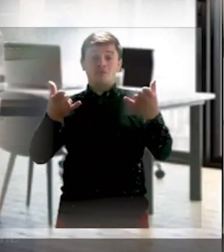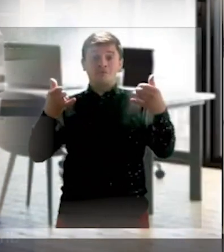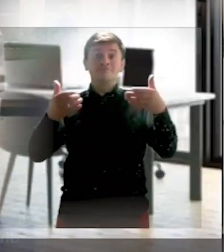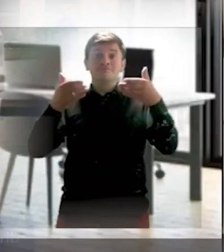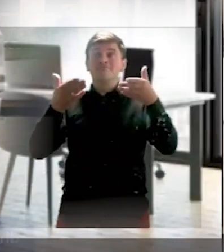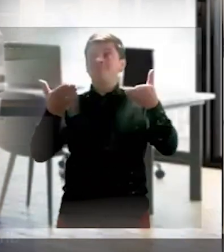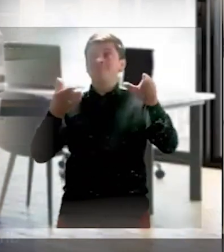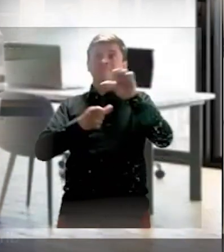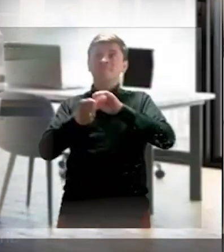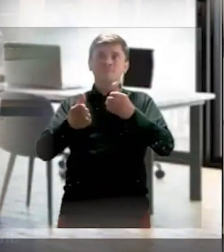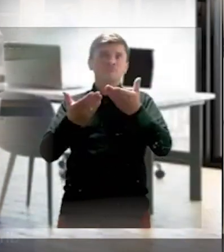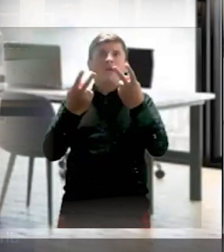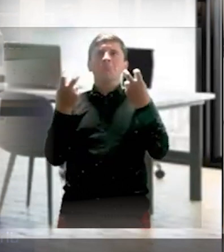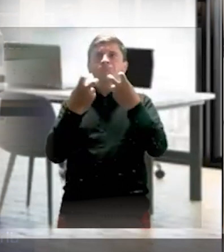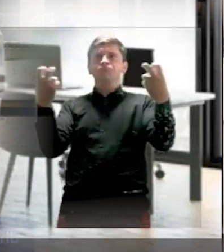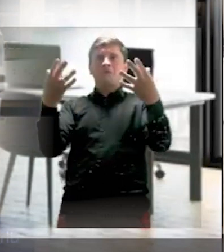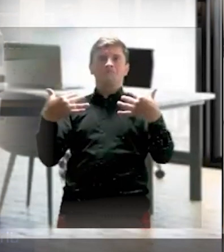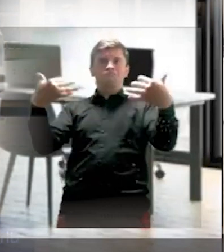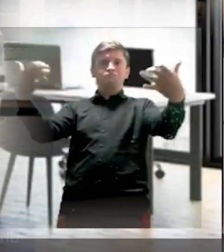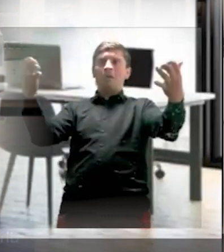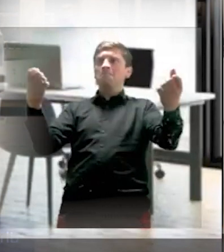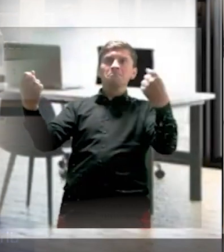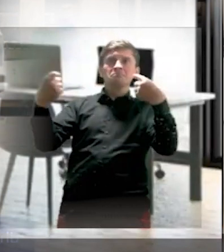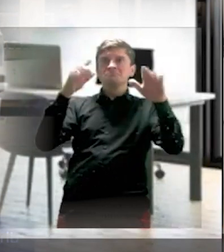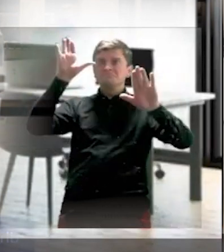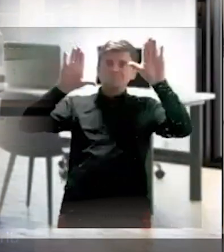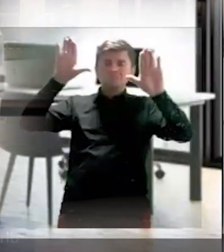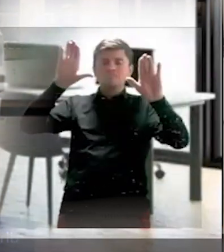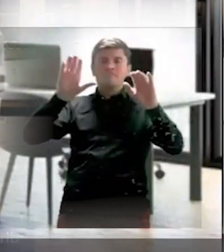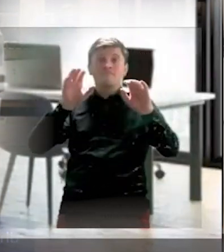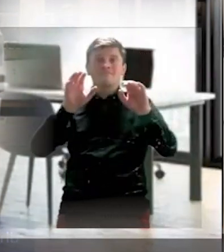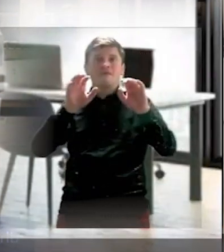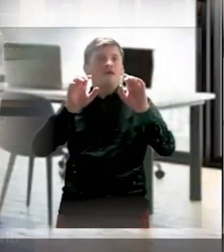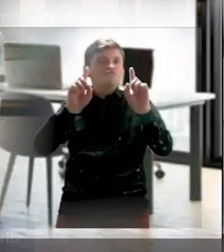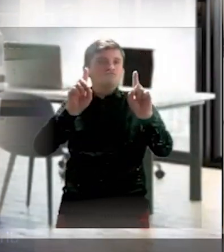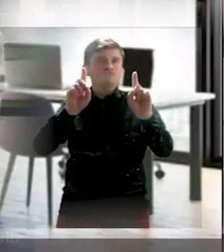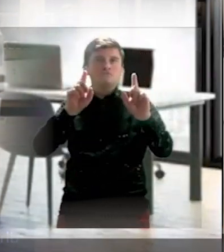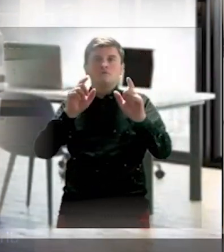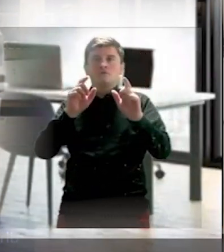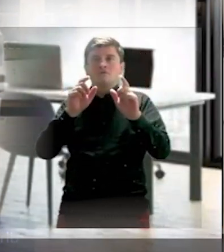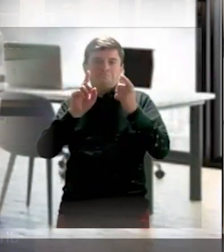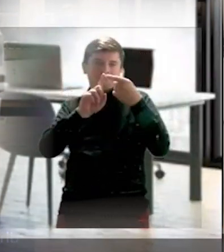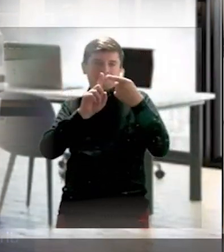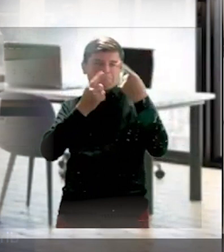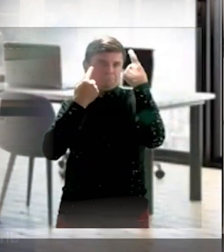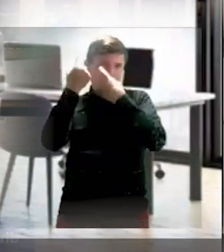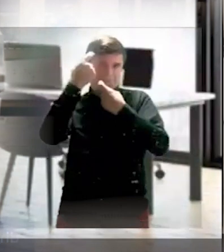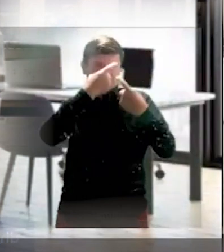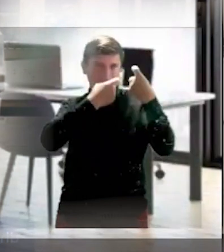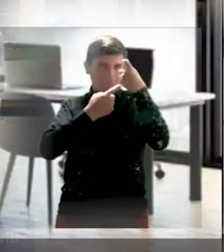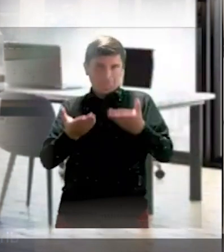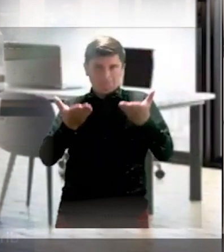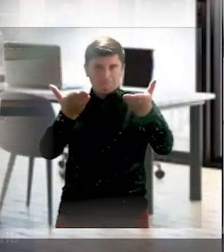Al público y a las preguntas del público, quiero hacer un pequeño, no sé, un cuestionamiento, y es en relación